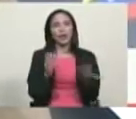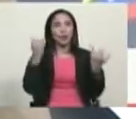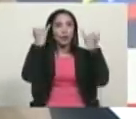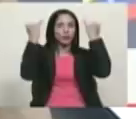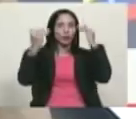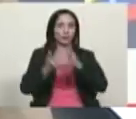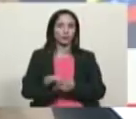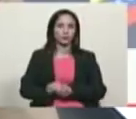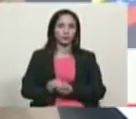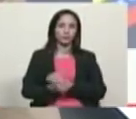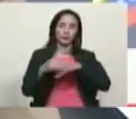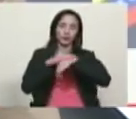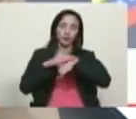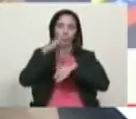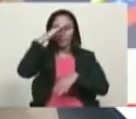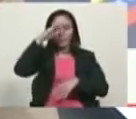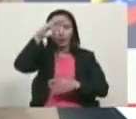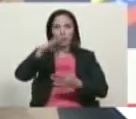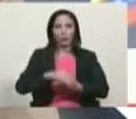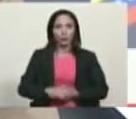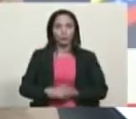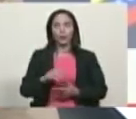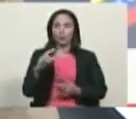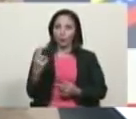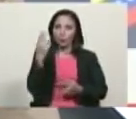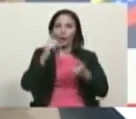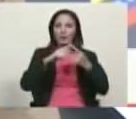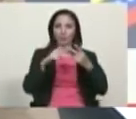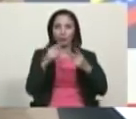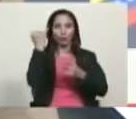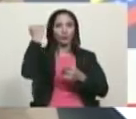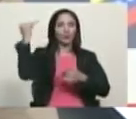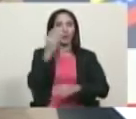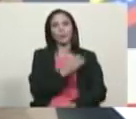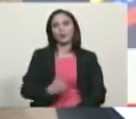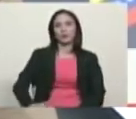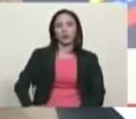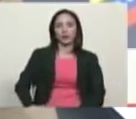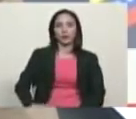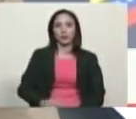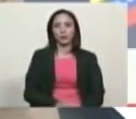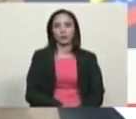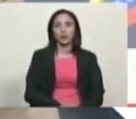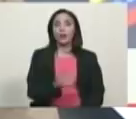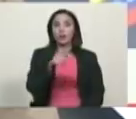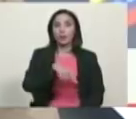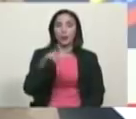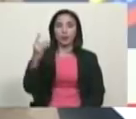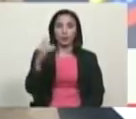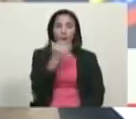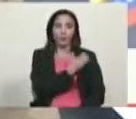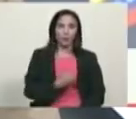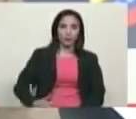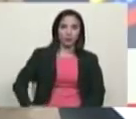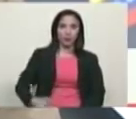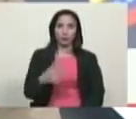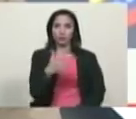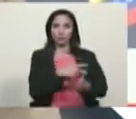de México, del presidente Tabaré, de Uruguay, del presidente Evo Morales, de